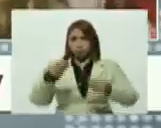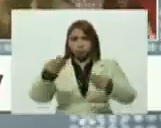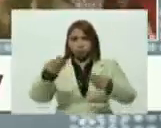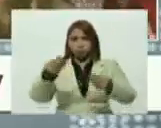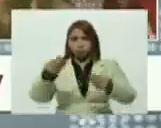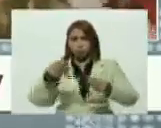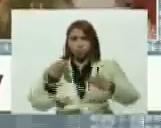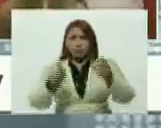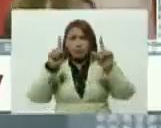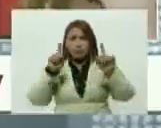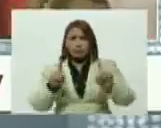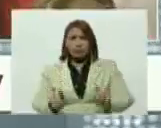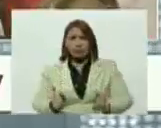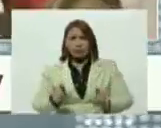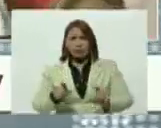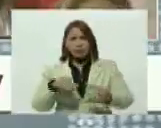su